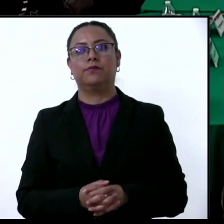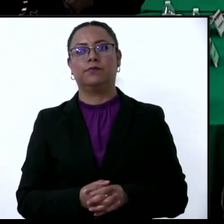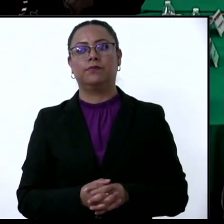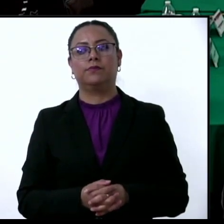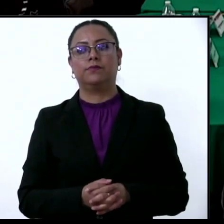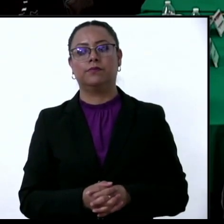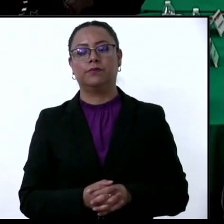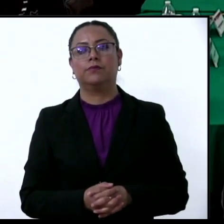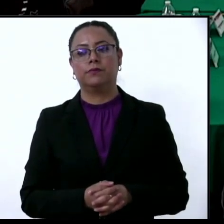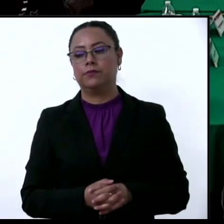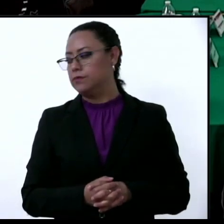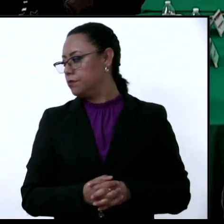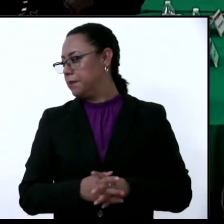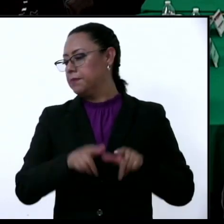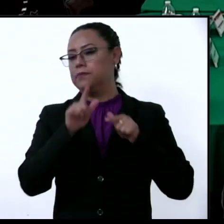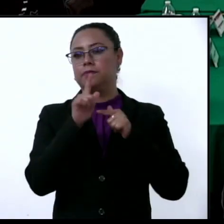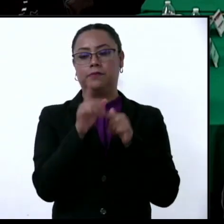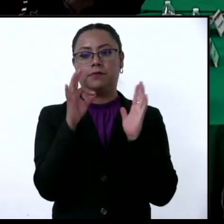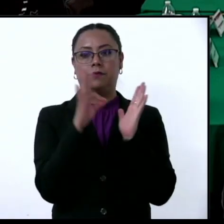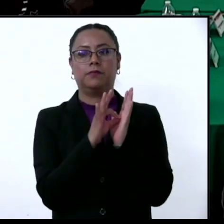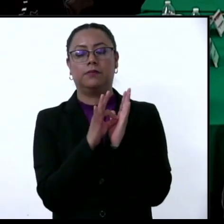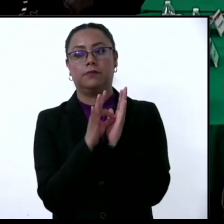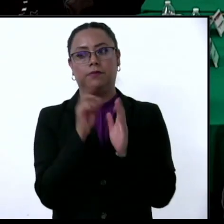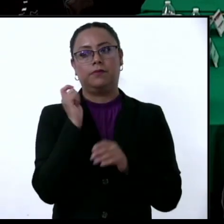El siguiente punto del orden del día